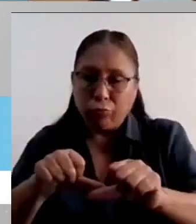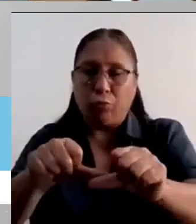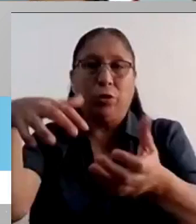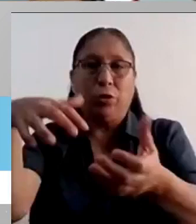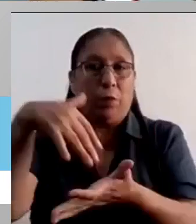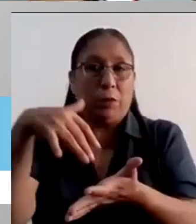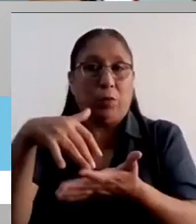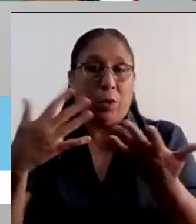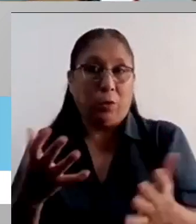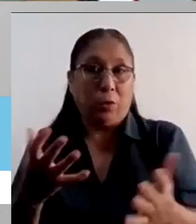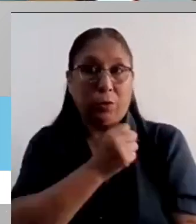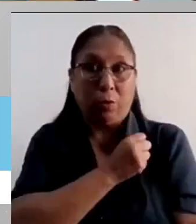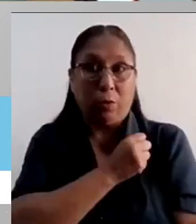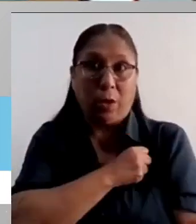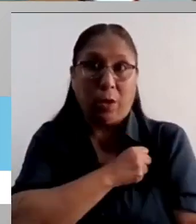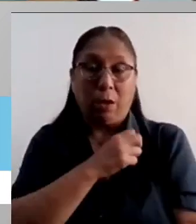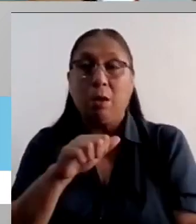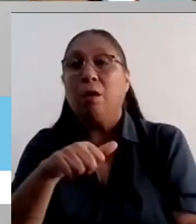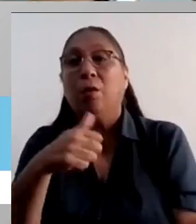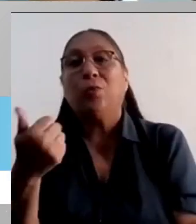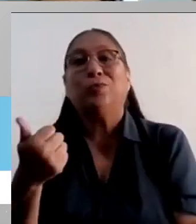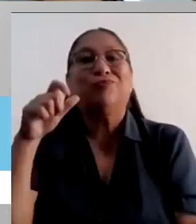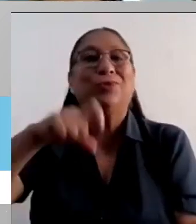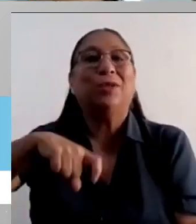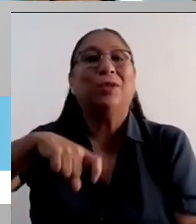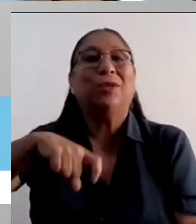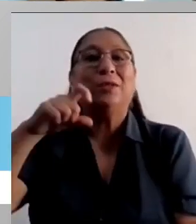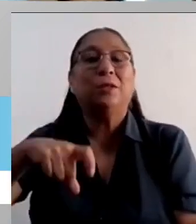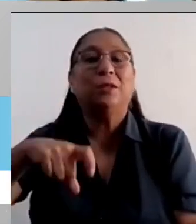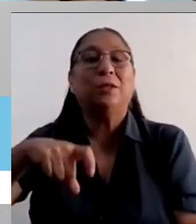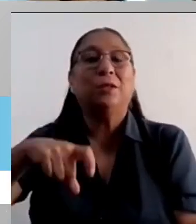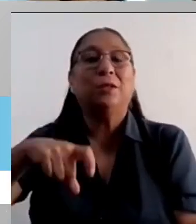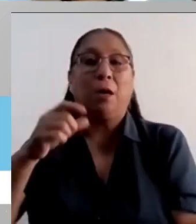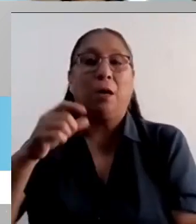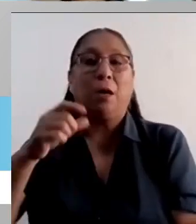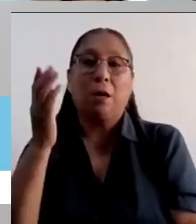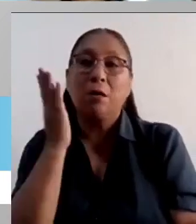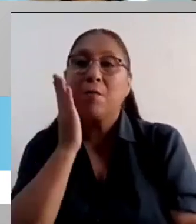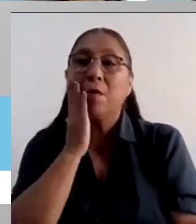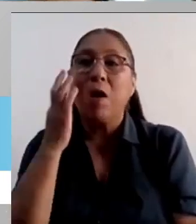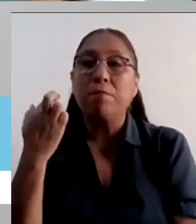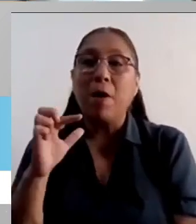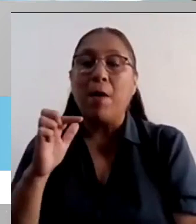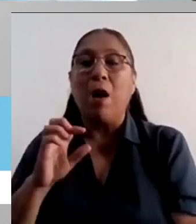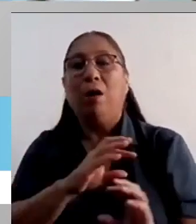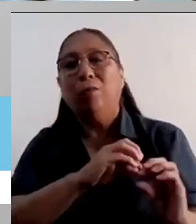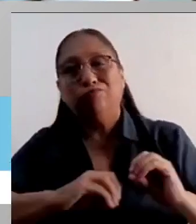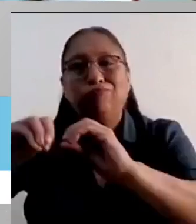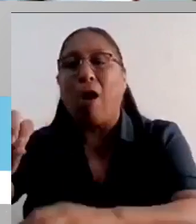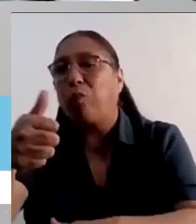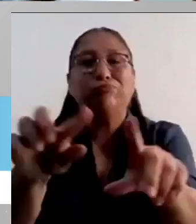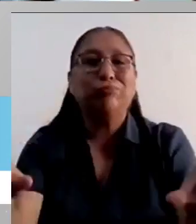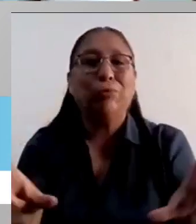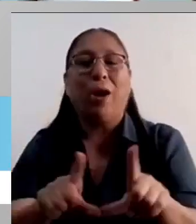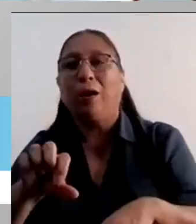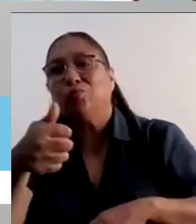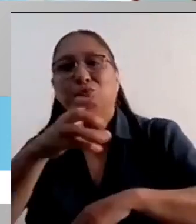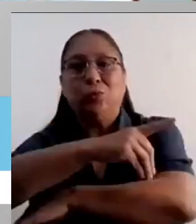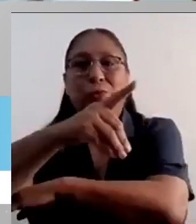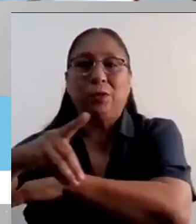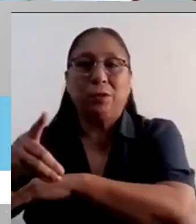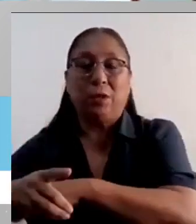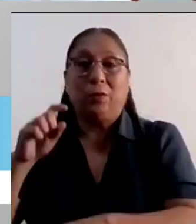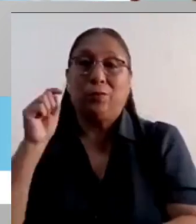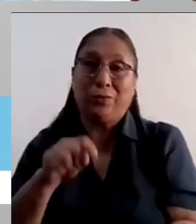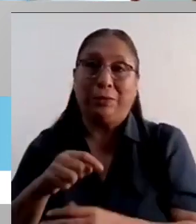otros casos hay una necesidad de que los padres los lleven hasta otras localidades, otros distritos, lo